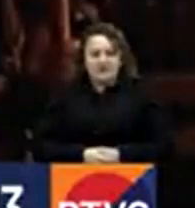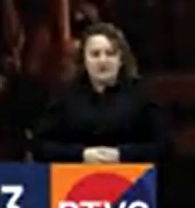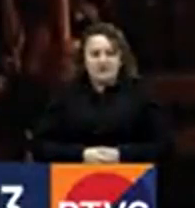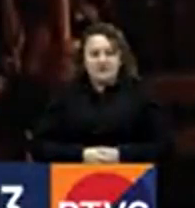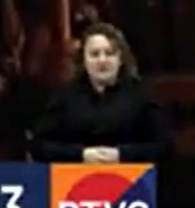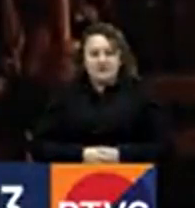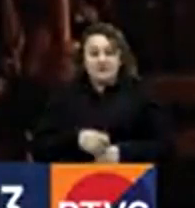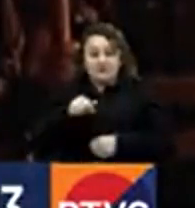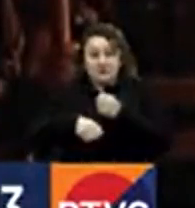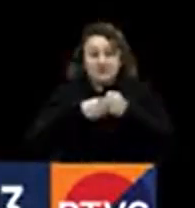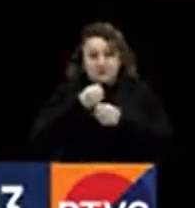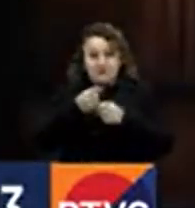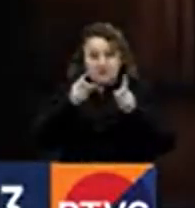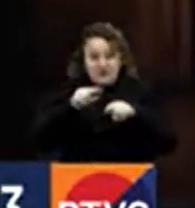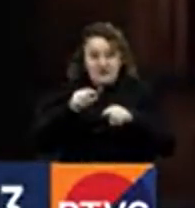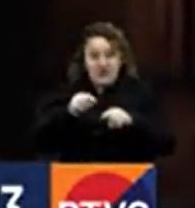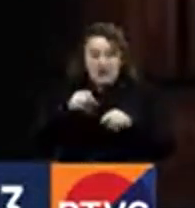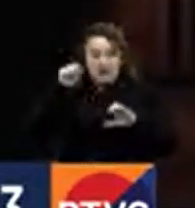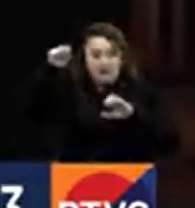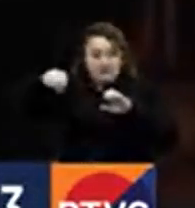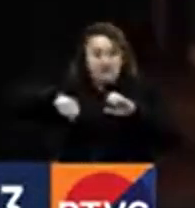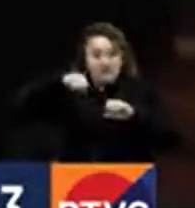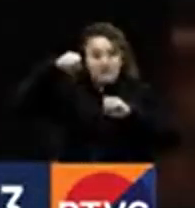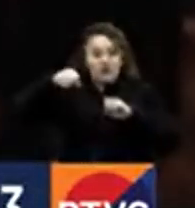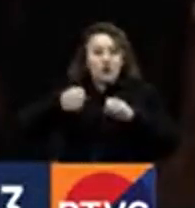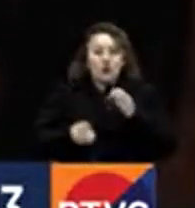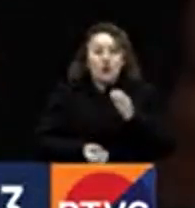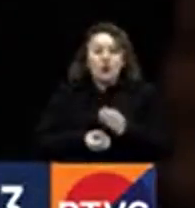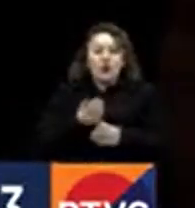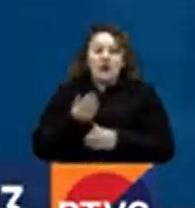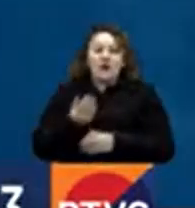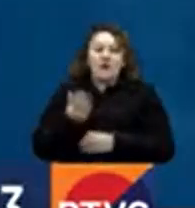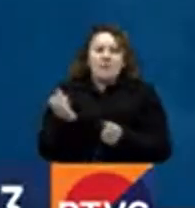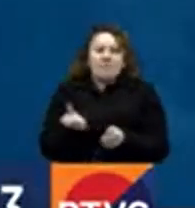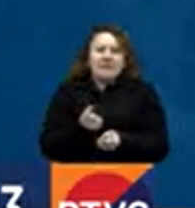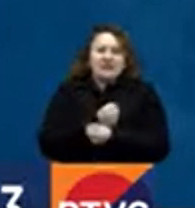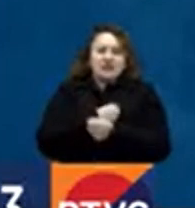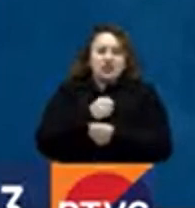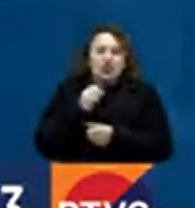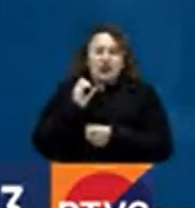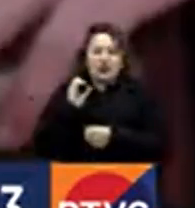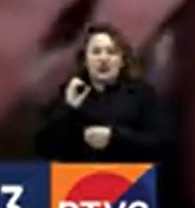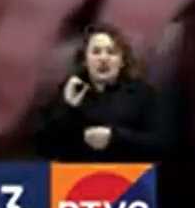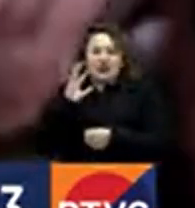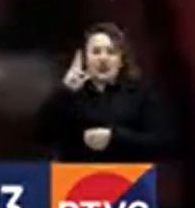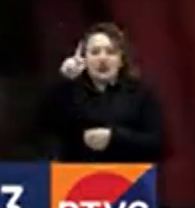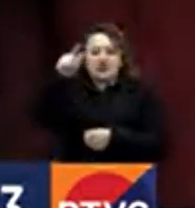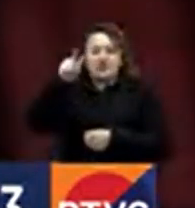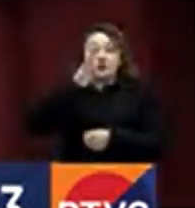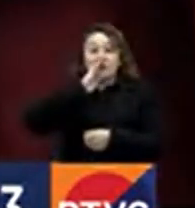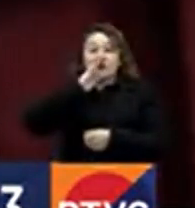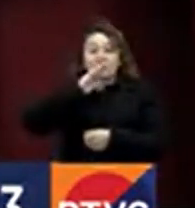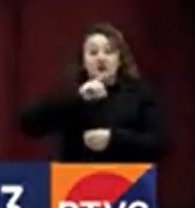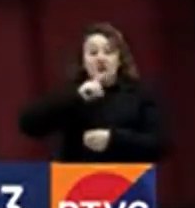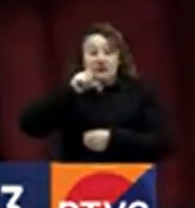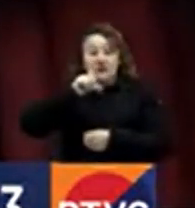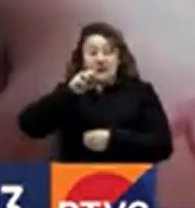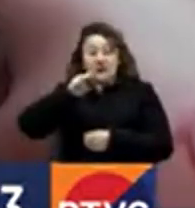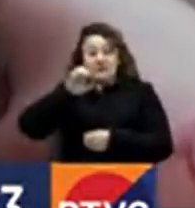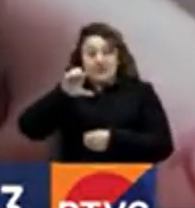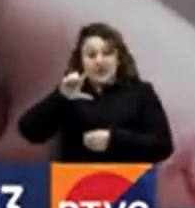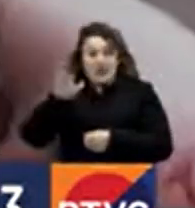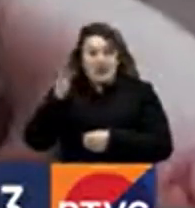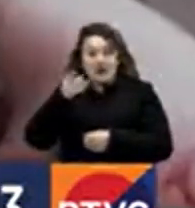Este año también inicia el rodaje de la secuela de La Pasión de Cristo, dirigida por el actor Mel Gibson. Según la productora,